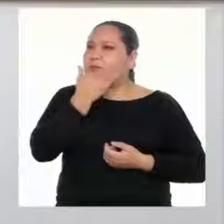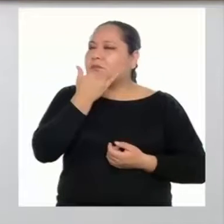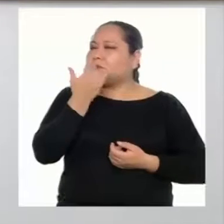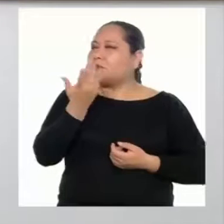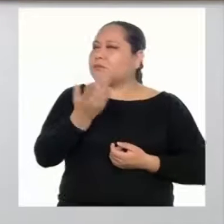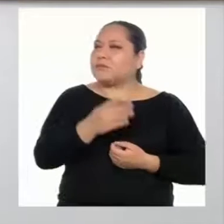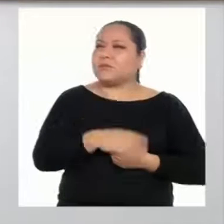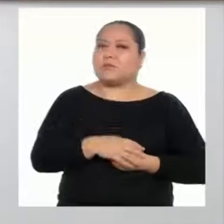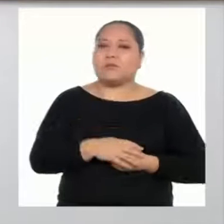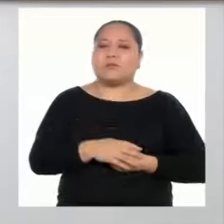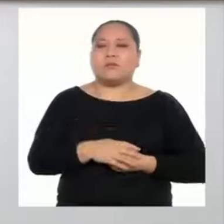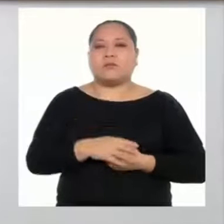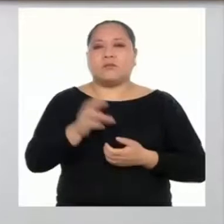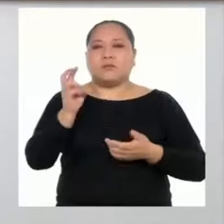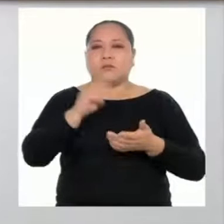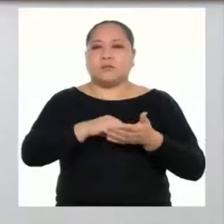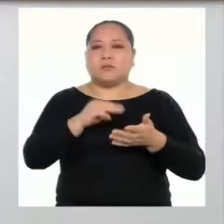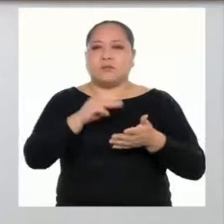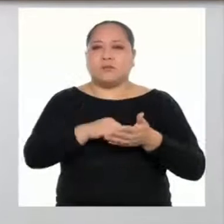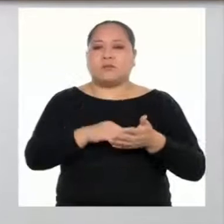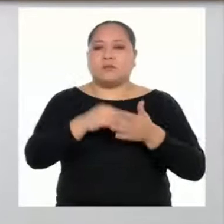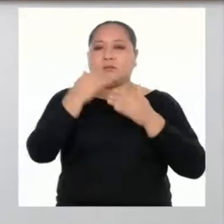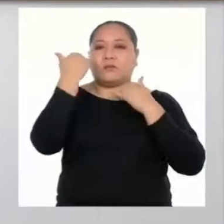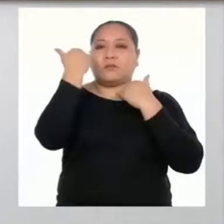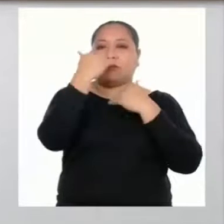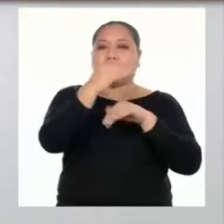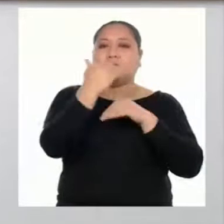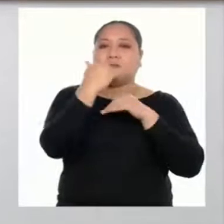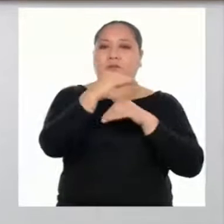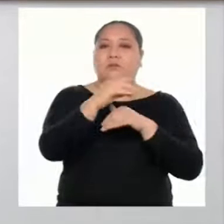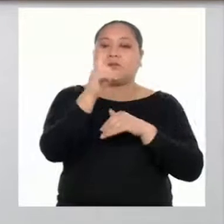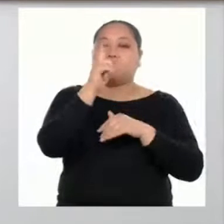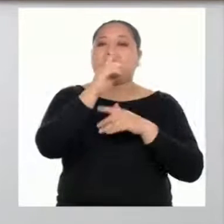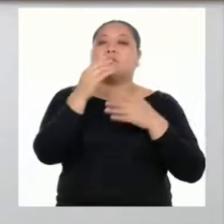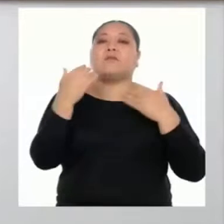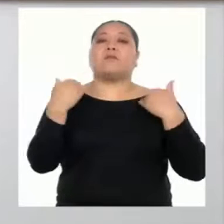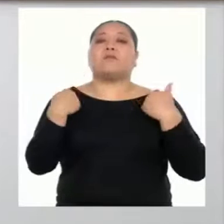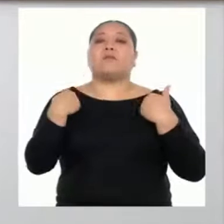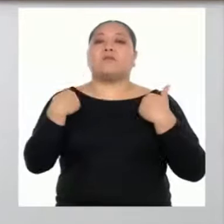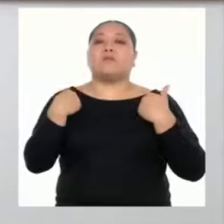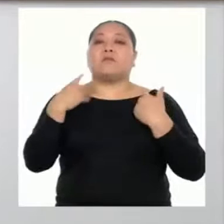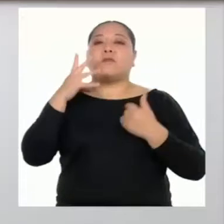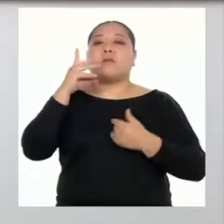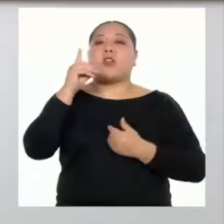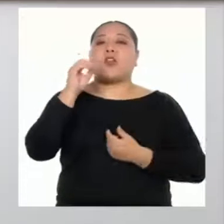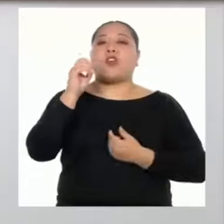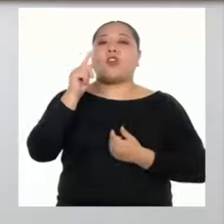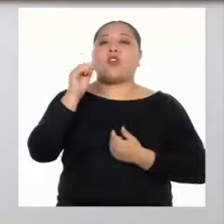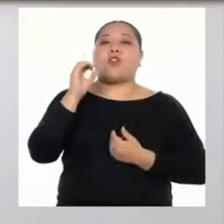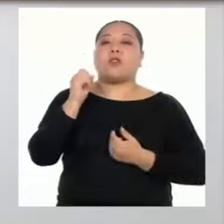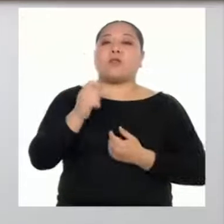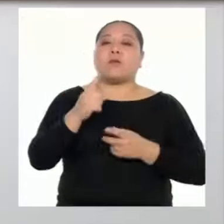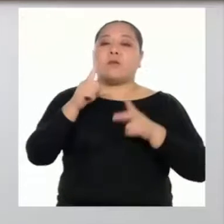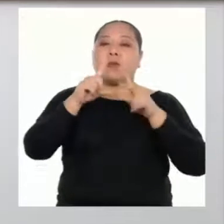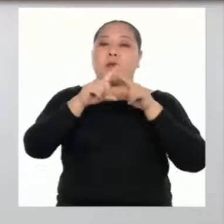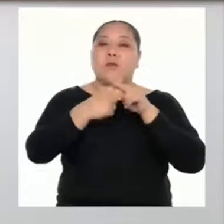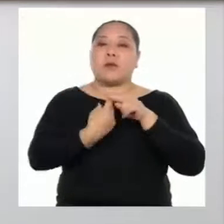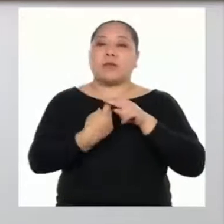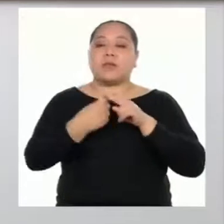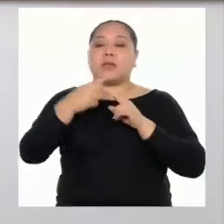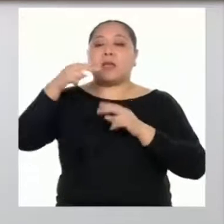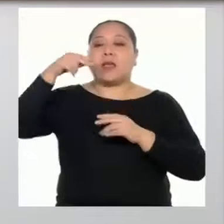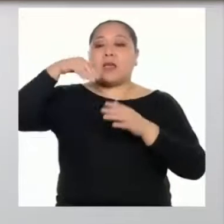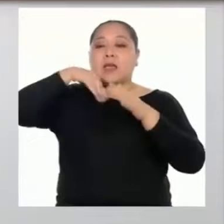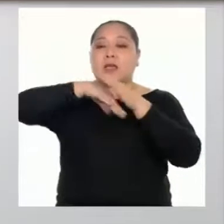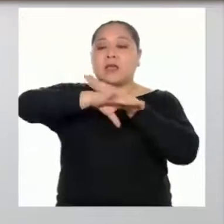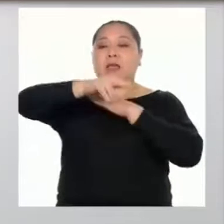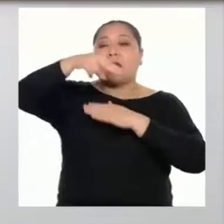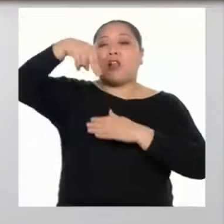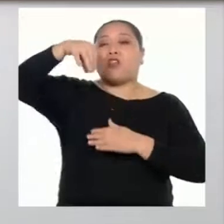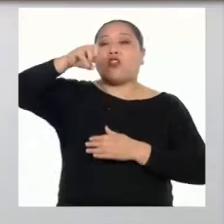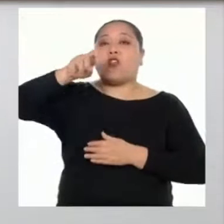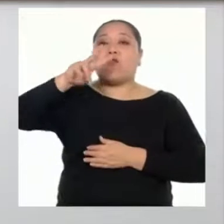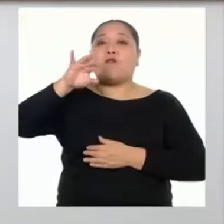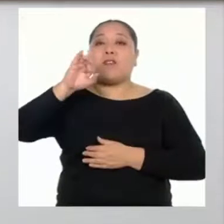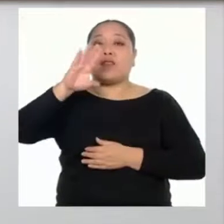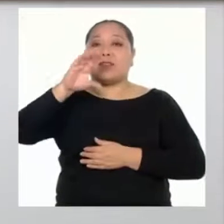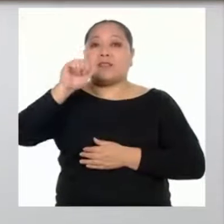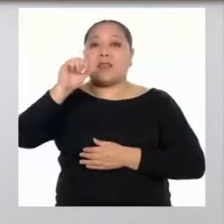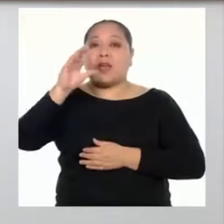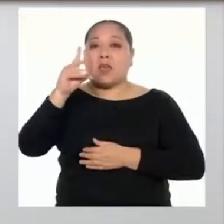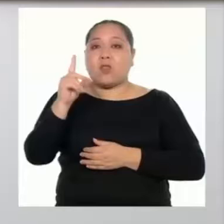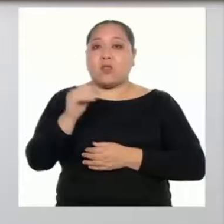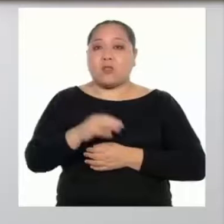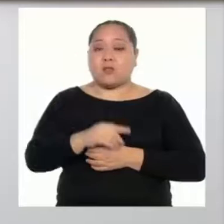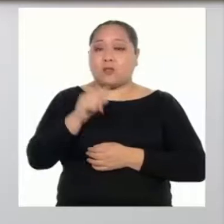ellas? Su principal limitación era no poseer dote para iniciar el noviciado. Por tanto, en